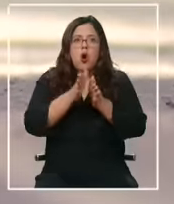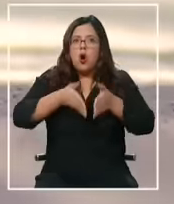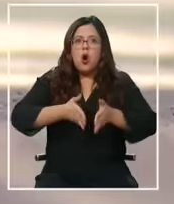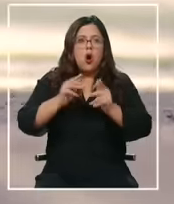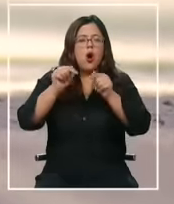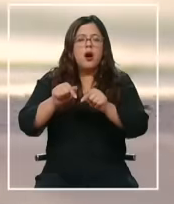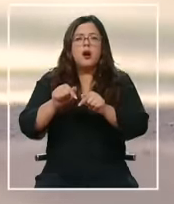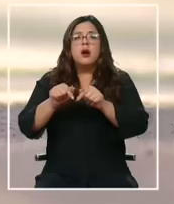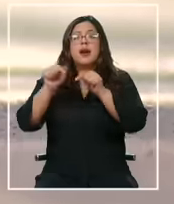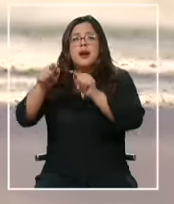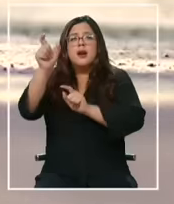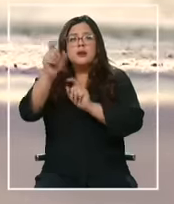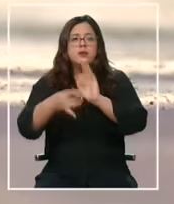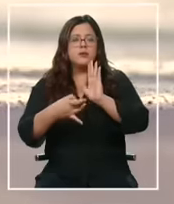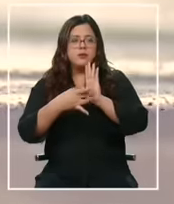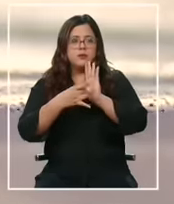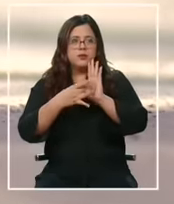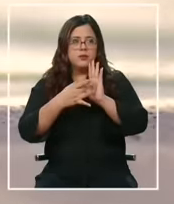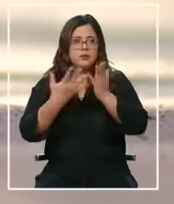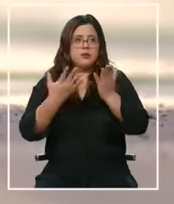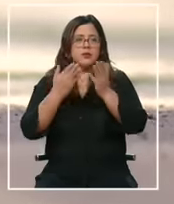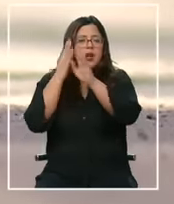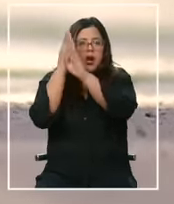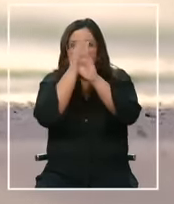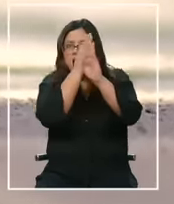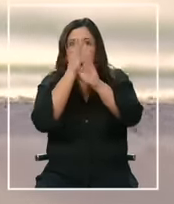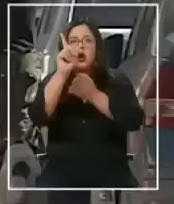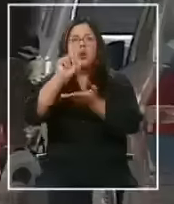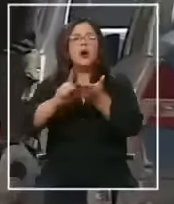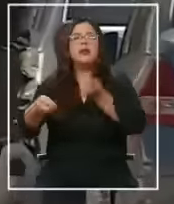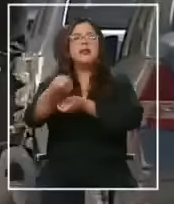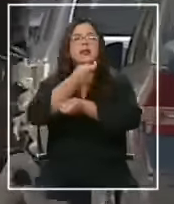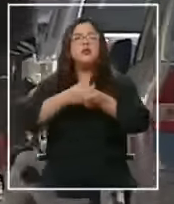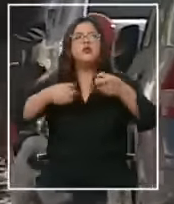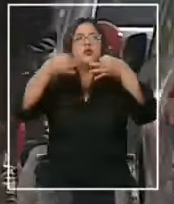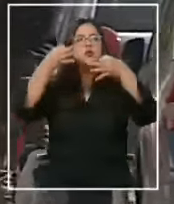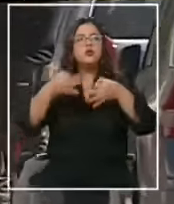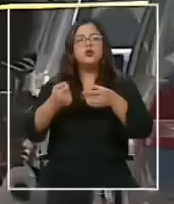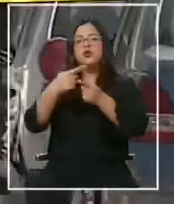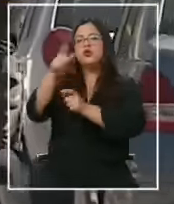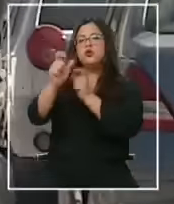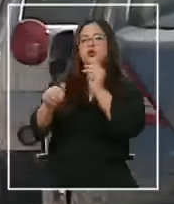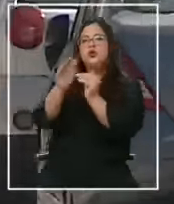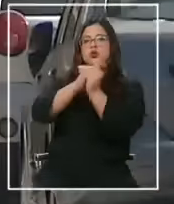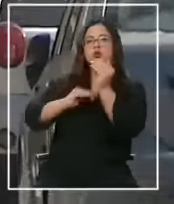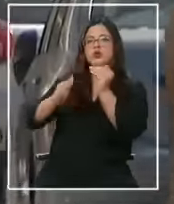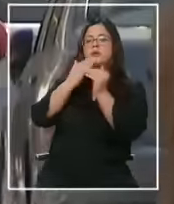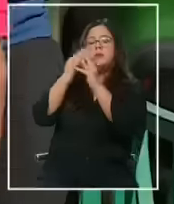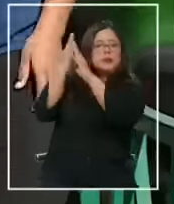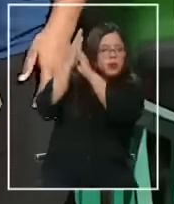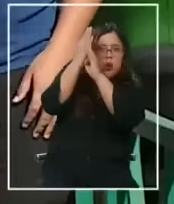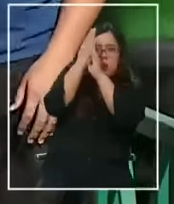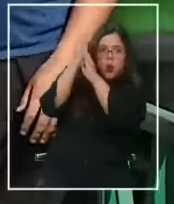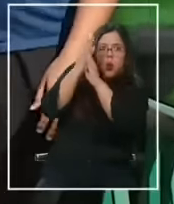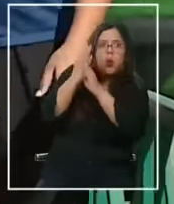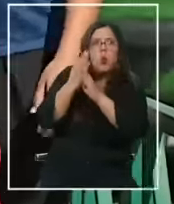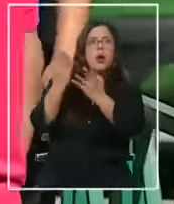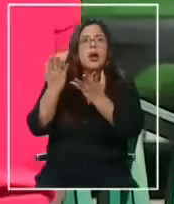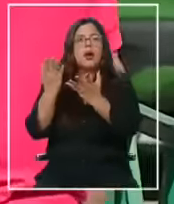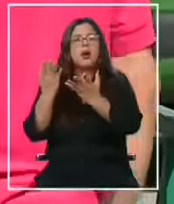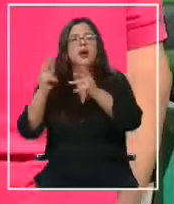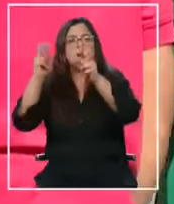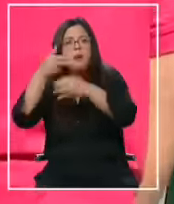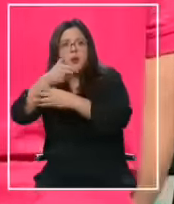pasaje. Este delincuente decidió refugiarse en un negocio justo donde otros vecinos también se habían escondido tras los